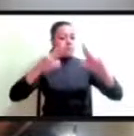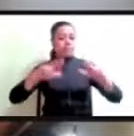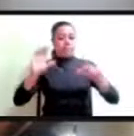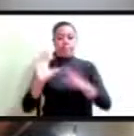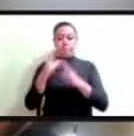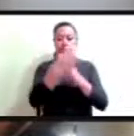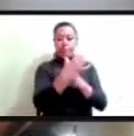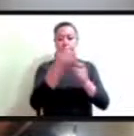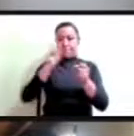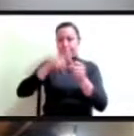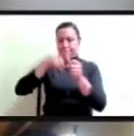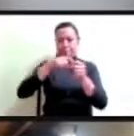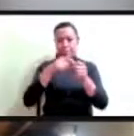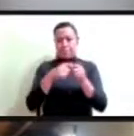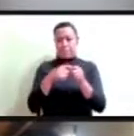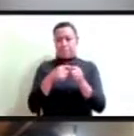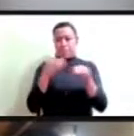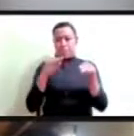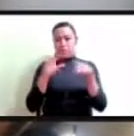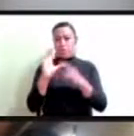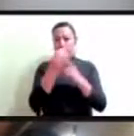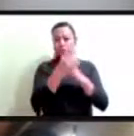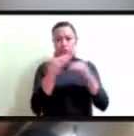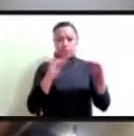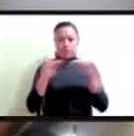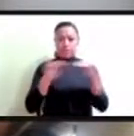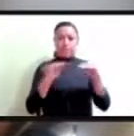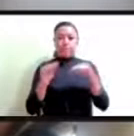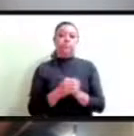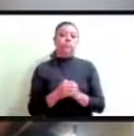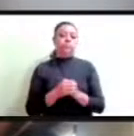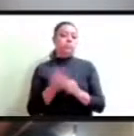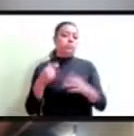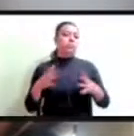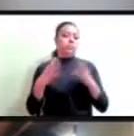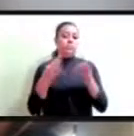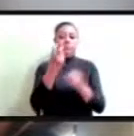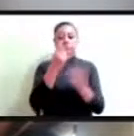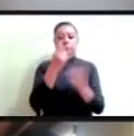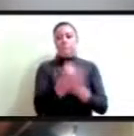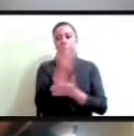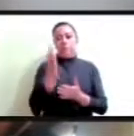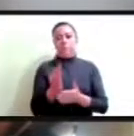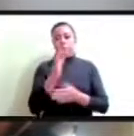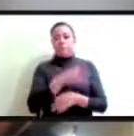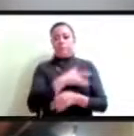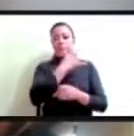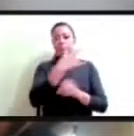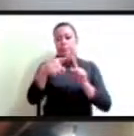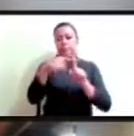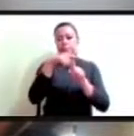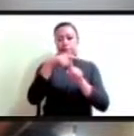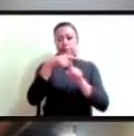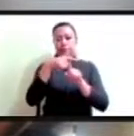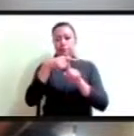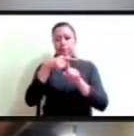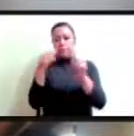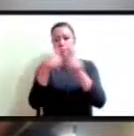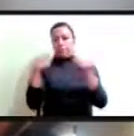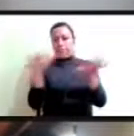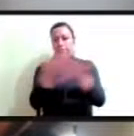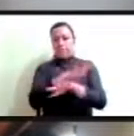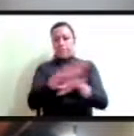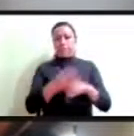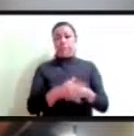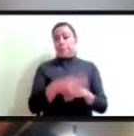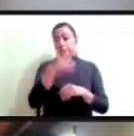de la Comisión de Movilidad Sustentable, fundamento el presente dictamen en sentido positivo con modificaciones, el cual atiende